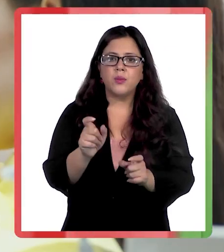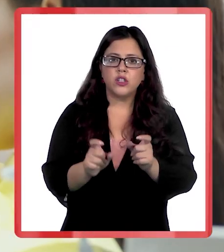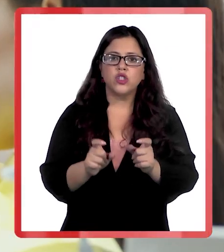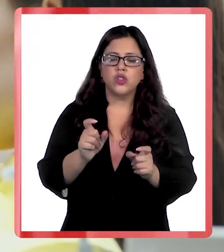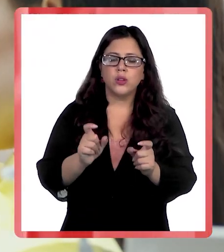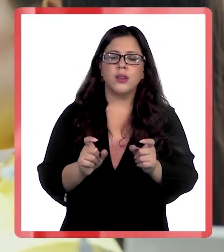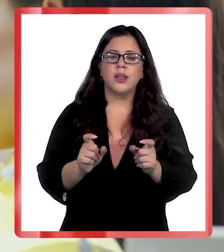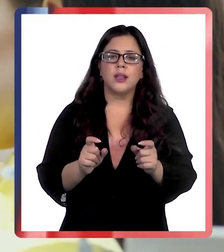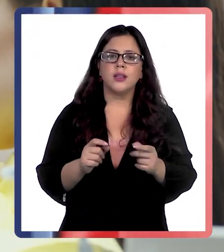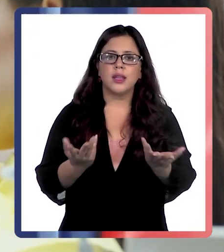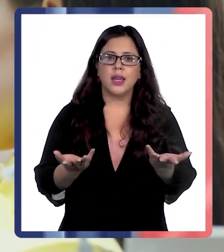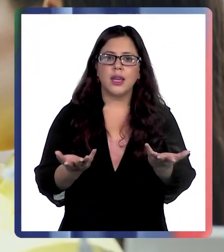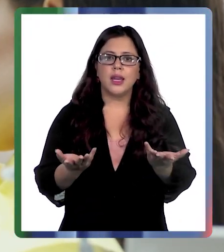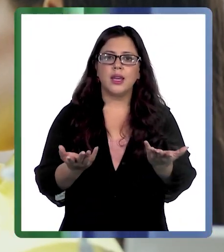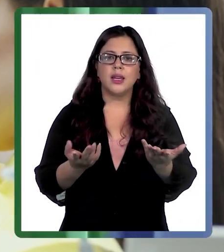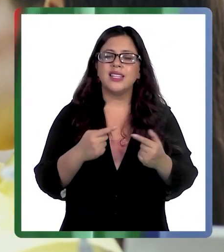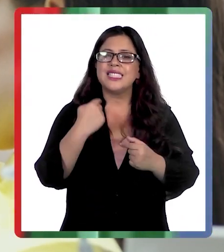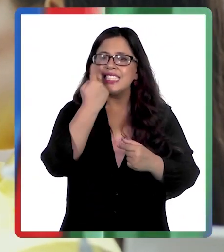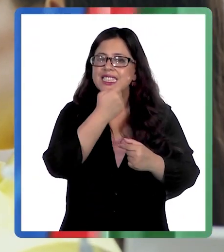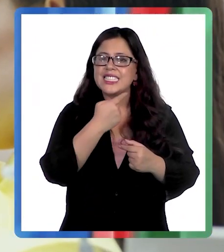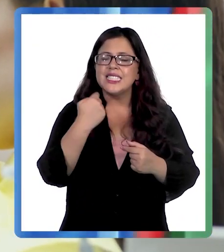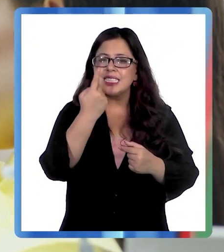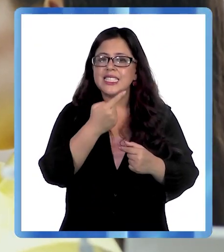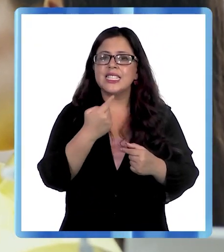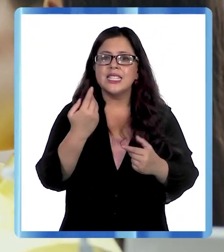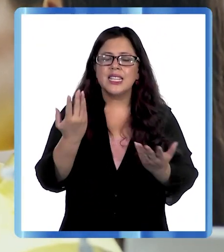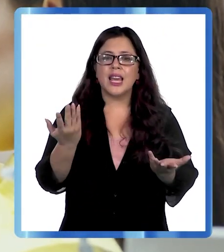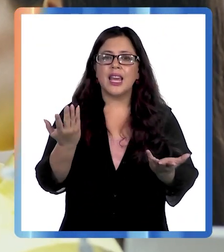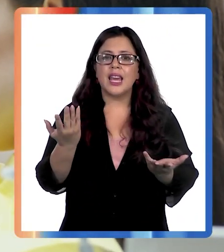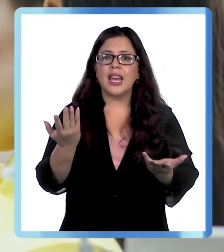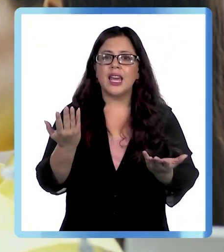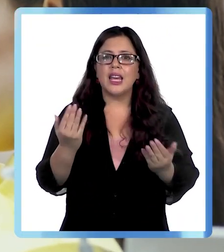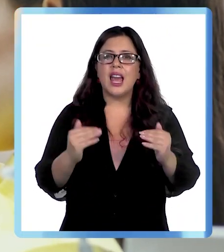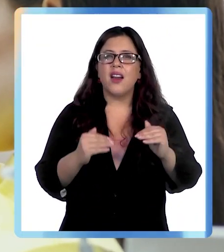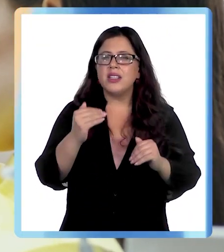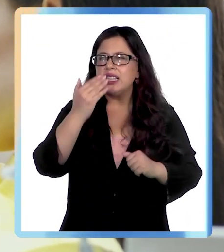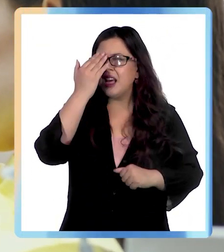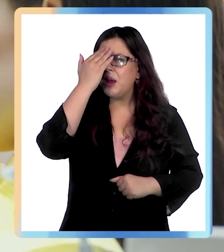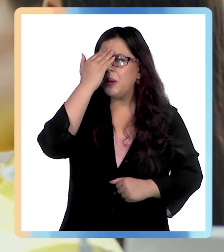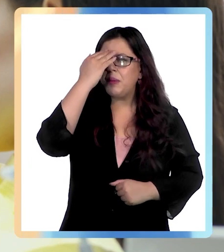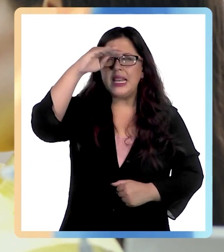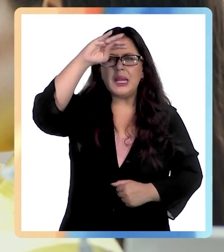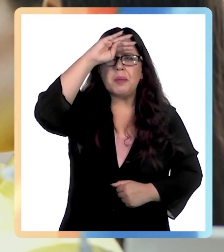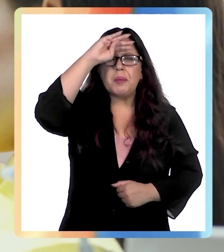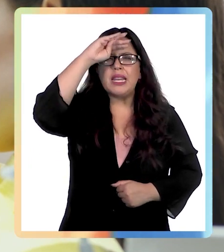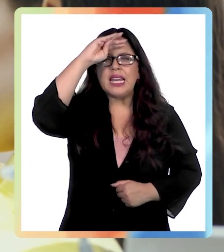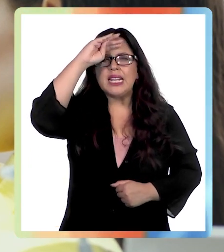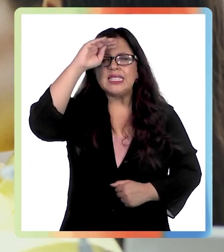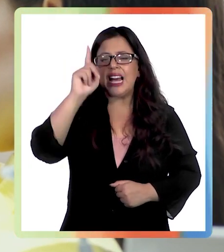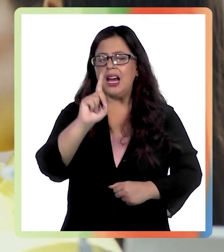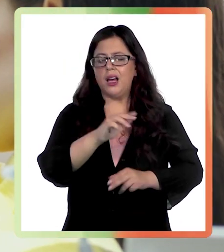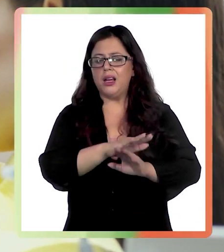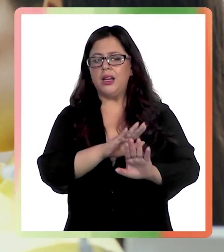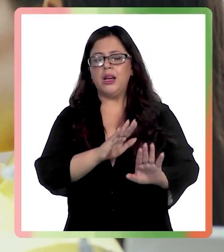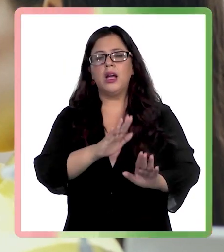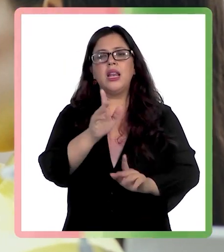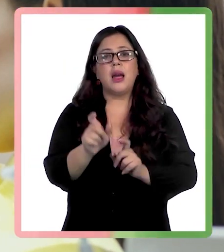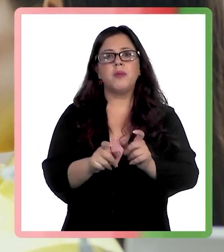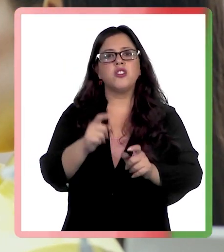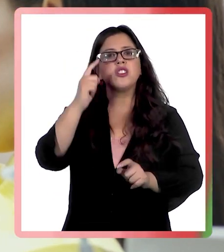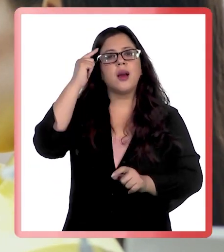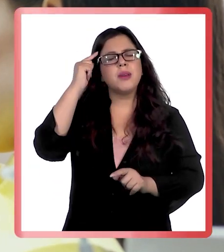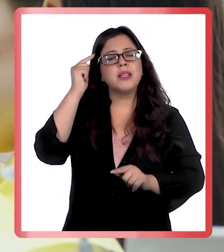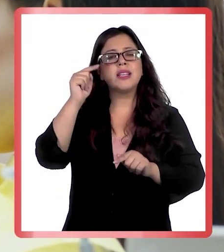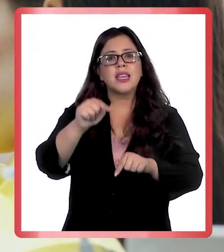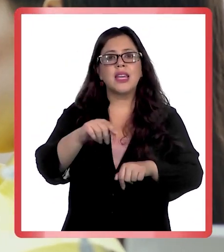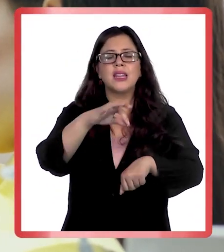nuestros pacientes la odontología se ha satanizado producto de malas experiencias Entonces el paciente